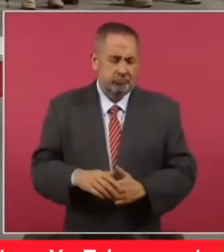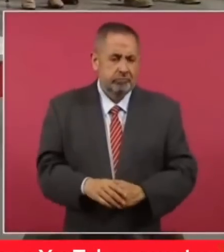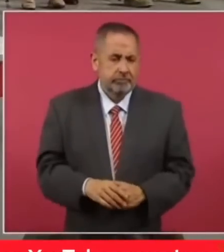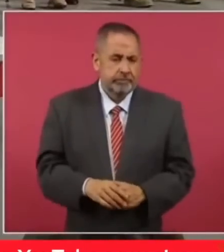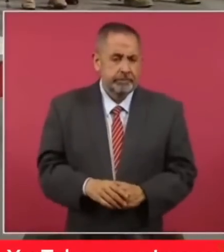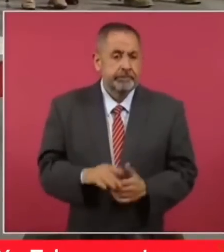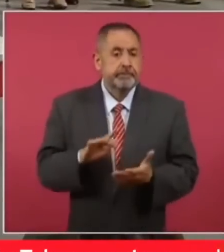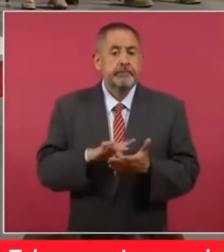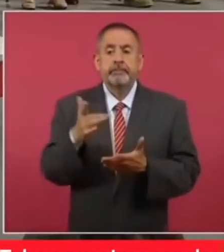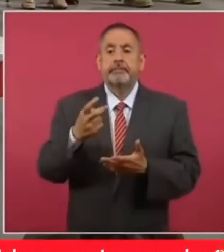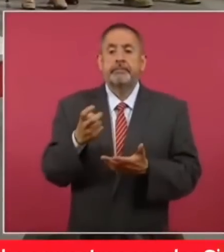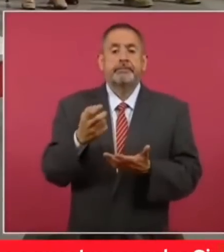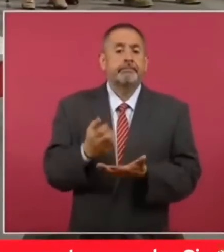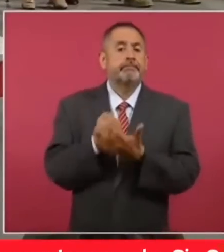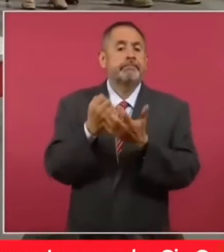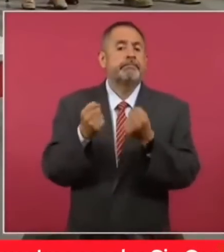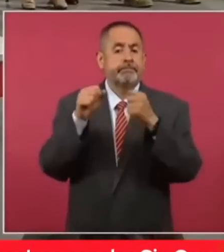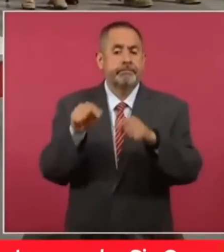y gracias a eso